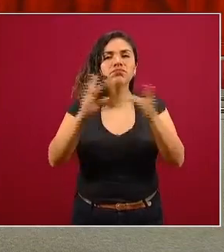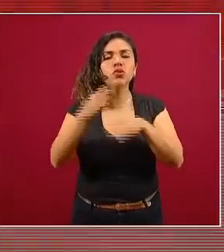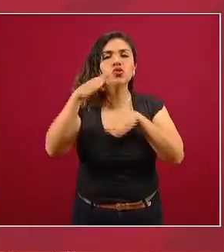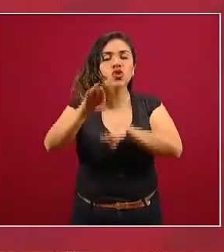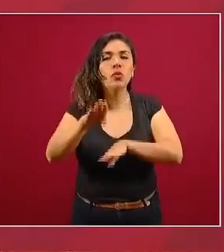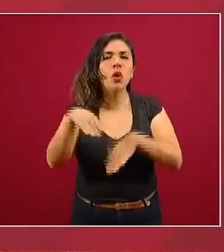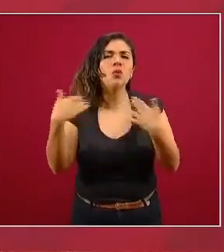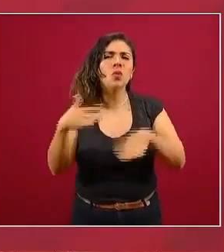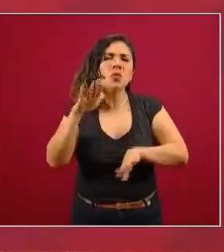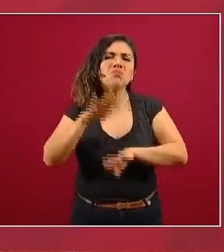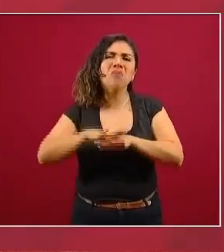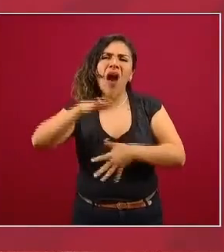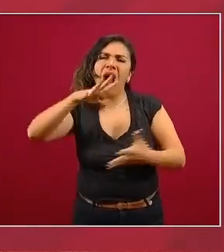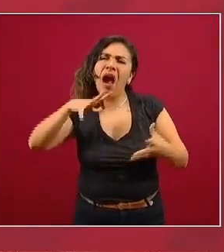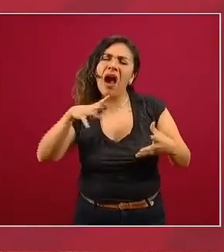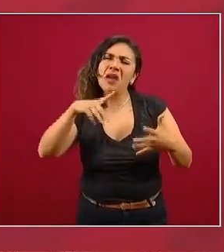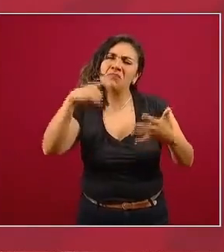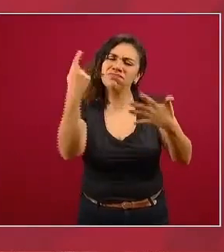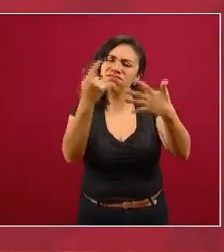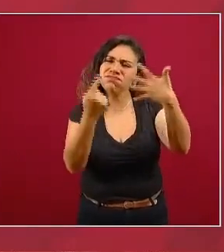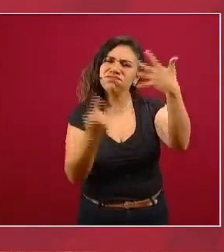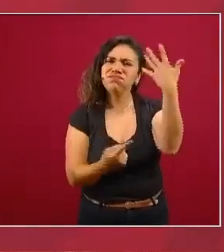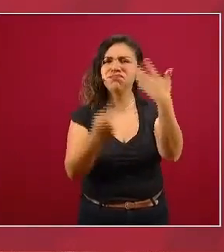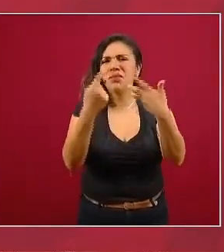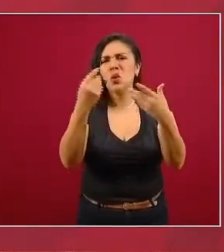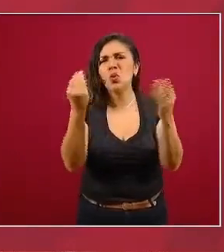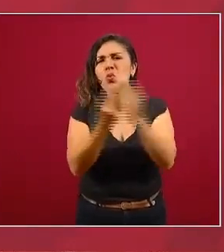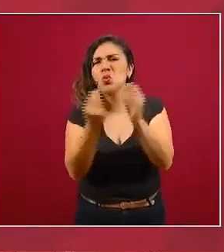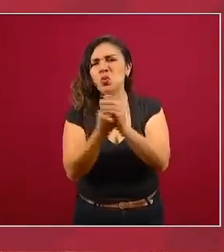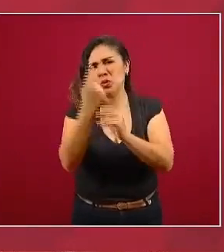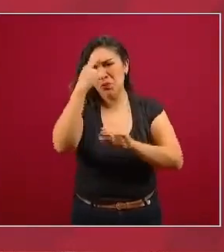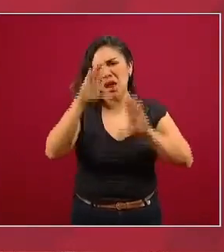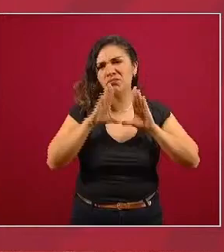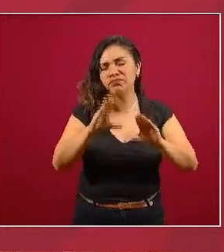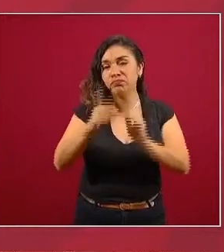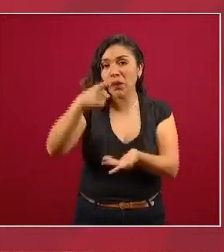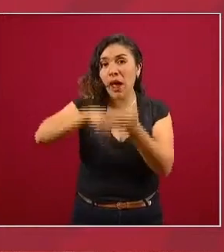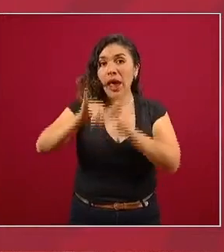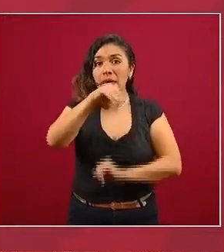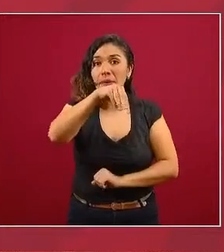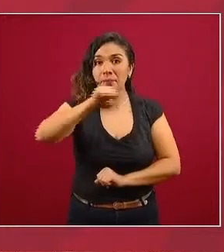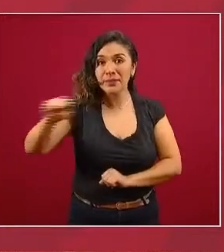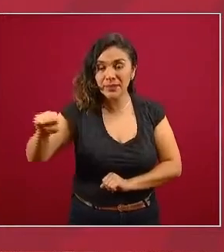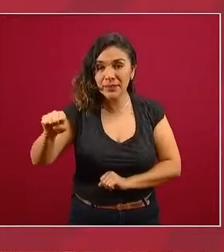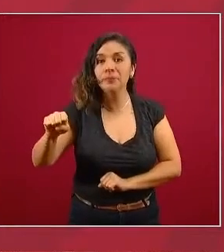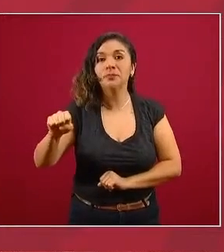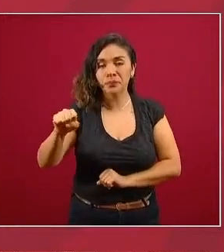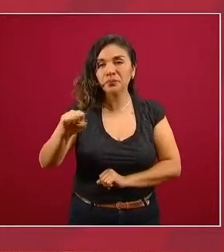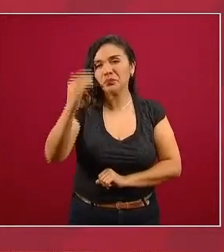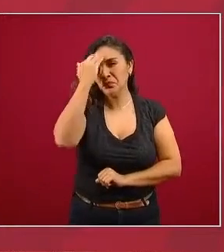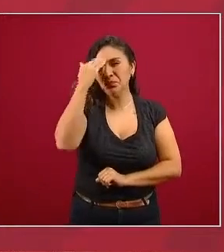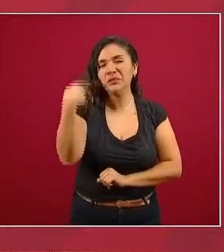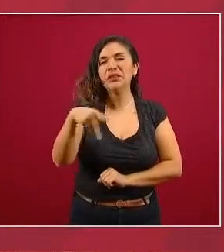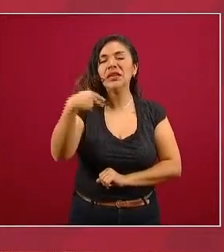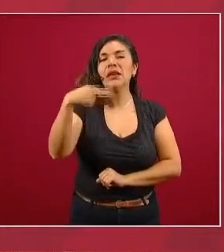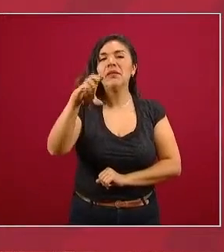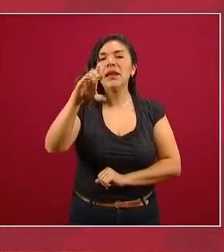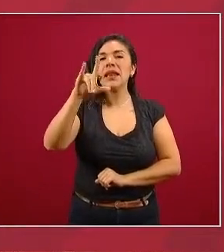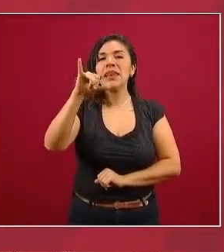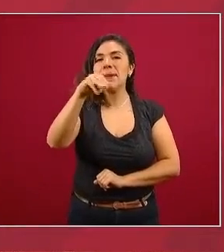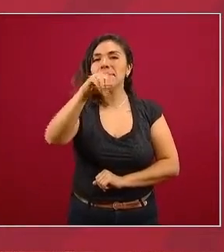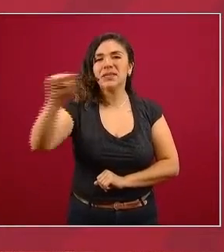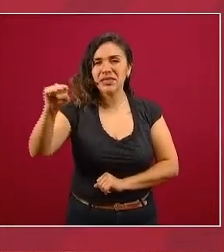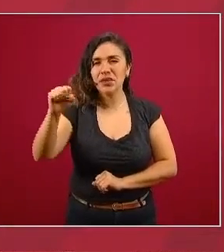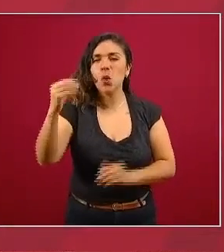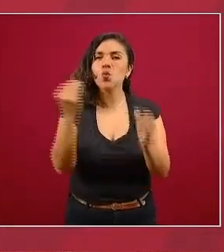la extensa plataforma y recursos de capacitación que tiene el IMSS, la conocida como CLIMS, cursos